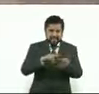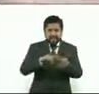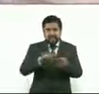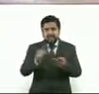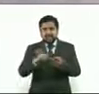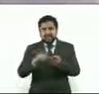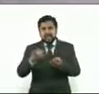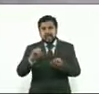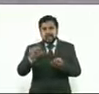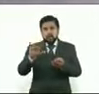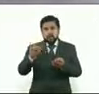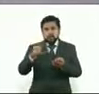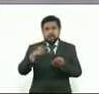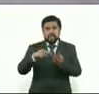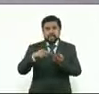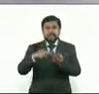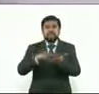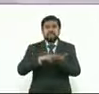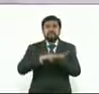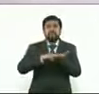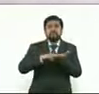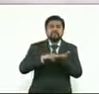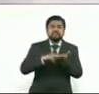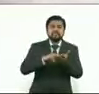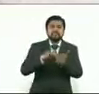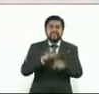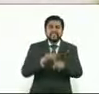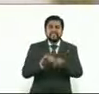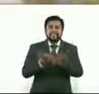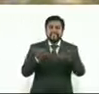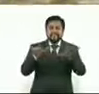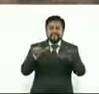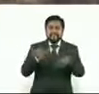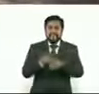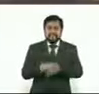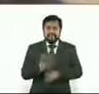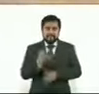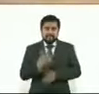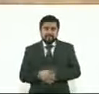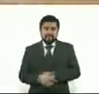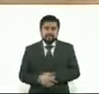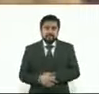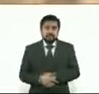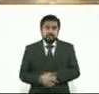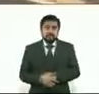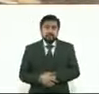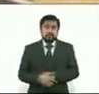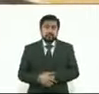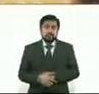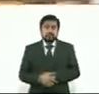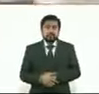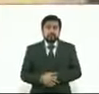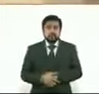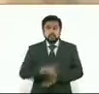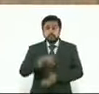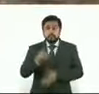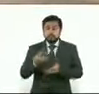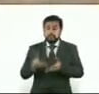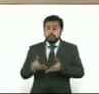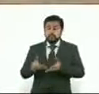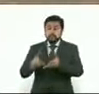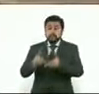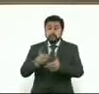Vidal. La parte del recorrido de Darwin van hacia Rubén Darío y luego van a desembocar nuevamente a